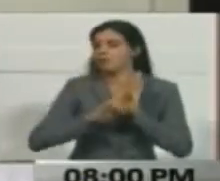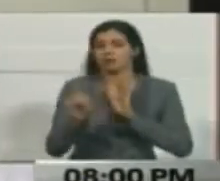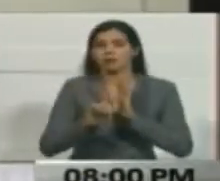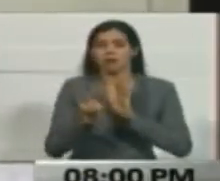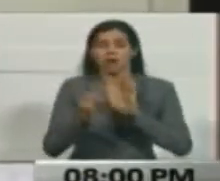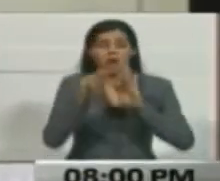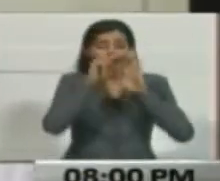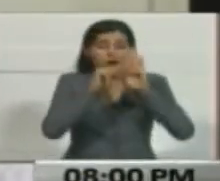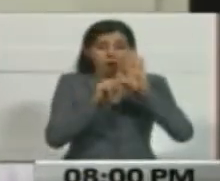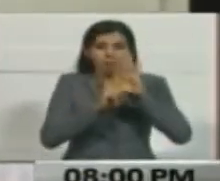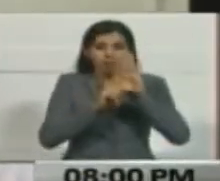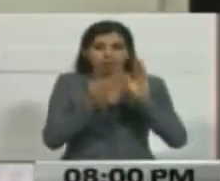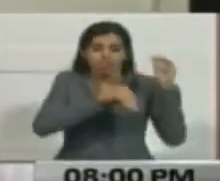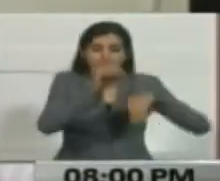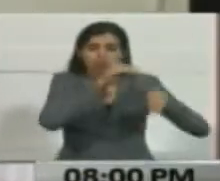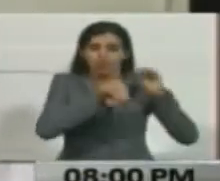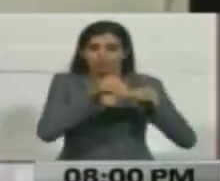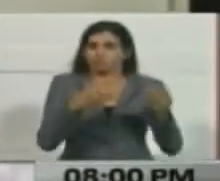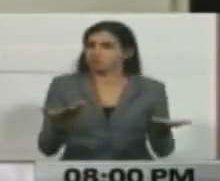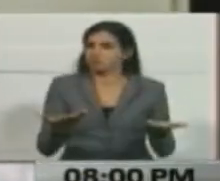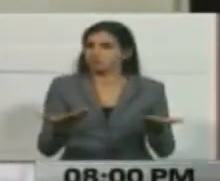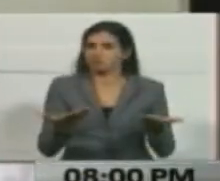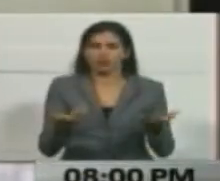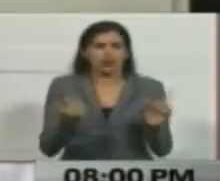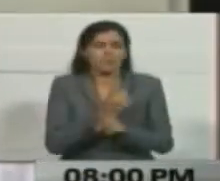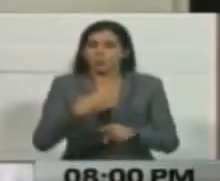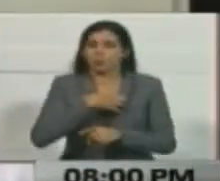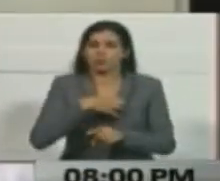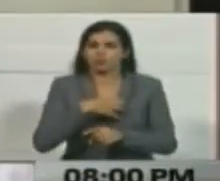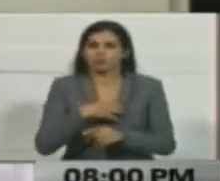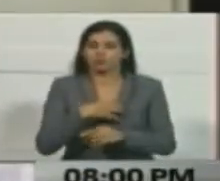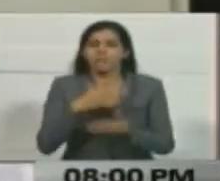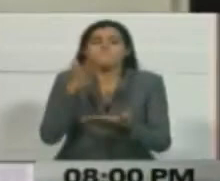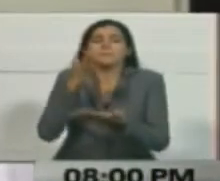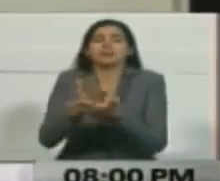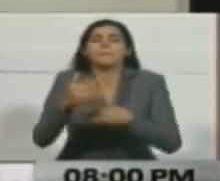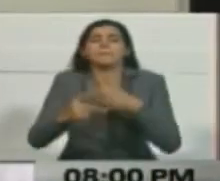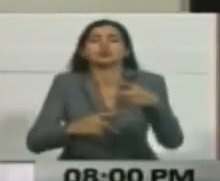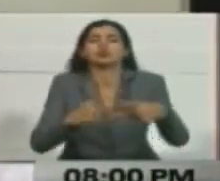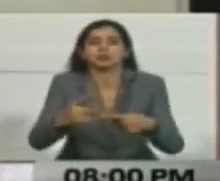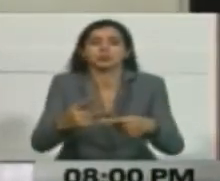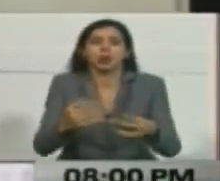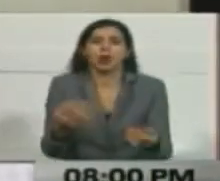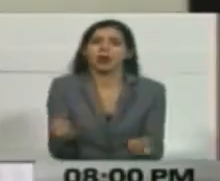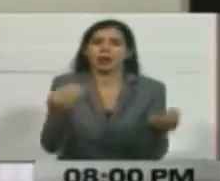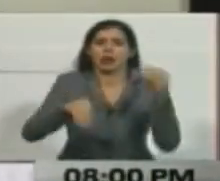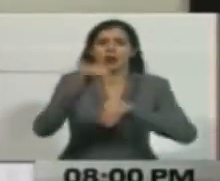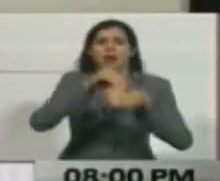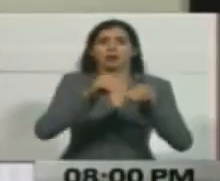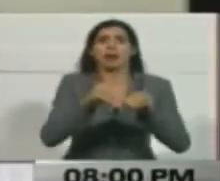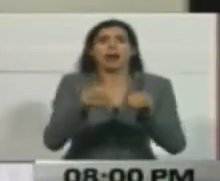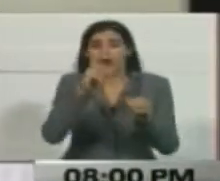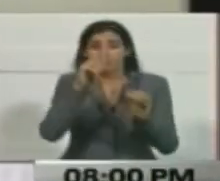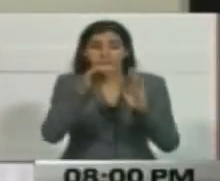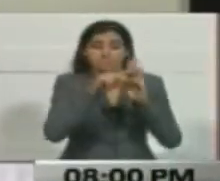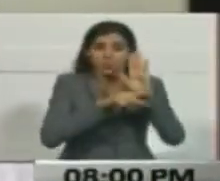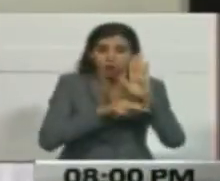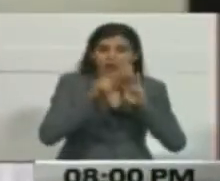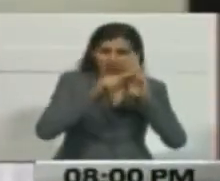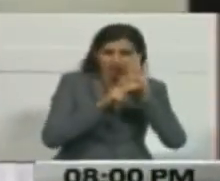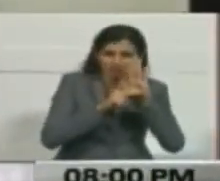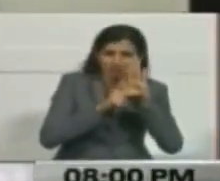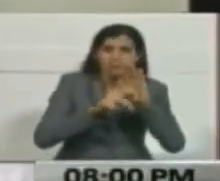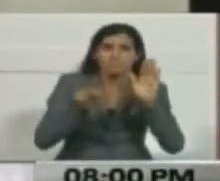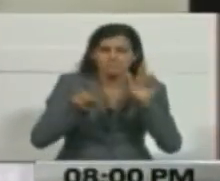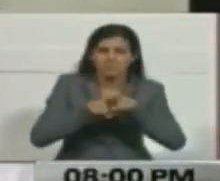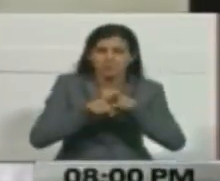en la mitad de los procesos, y eso es algo elemental en derecho. Si el reglamento que se está usando es el mismo del 2004, cuando el presidente